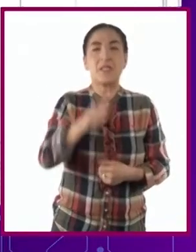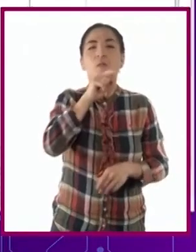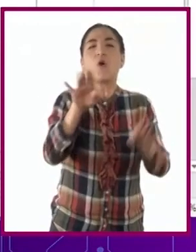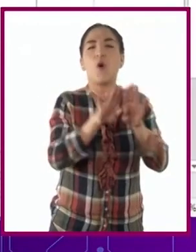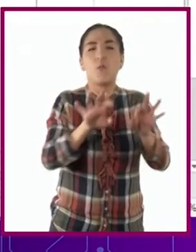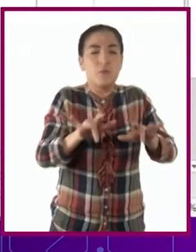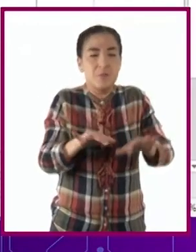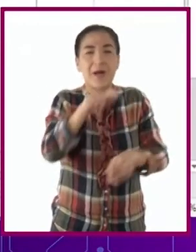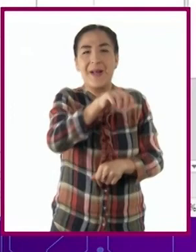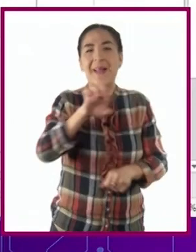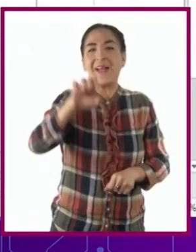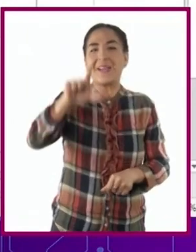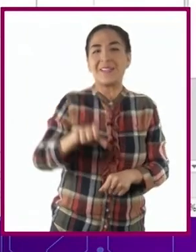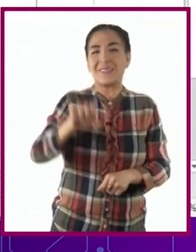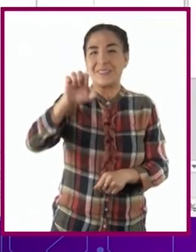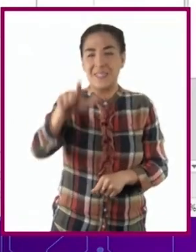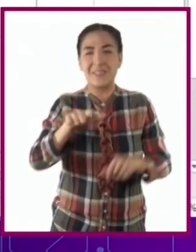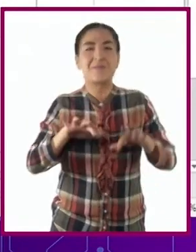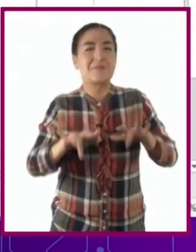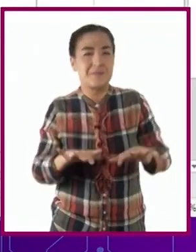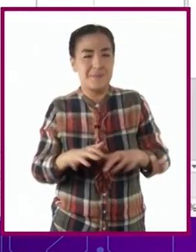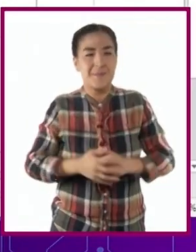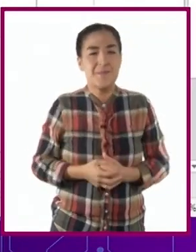línea mediante la hoja electrónica.